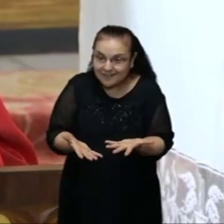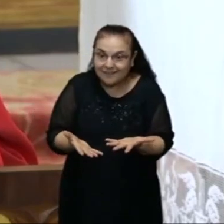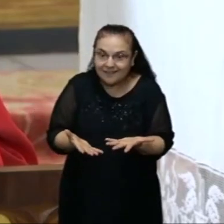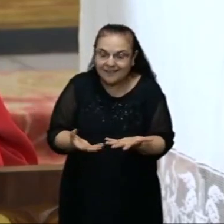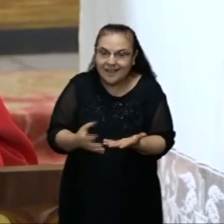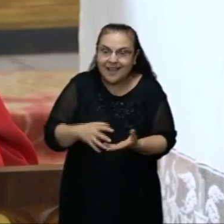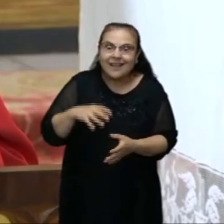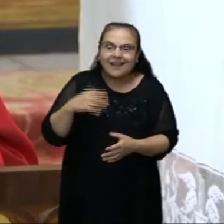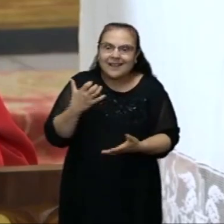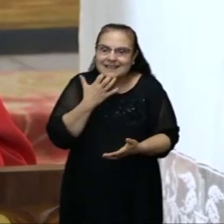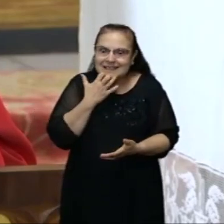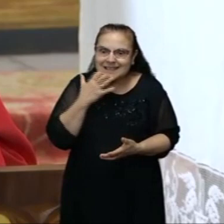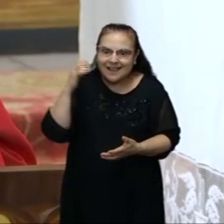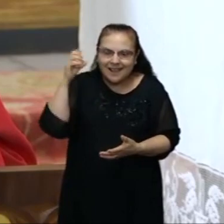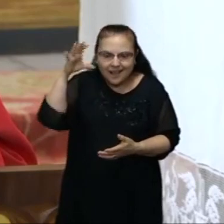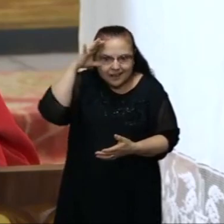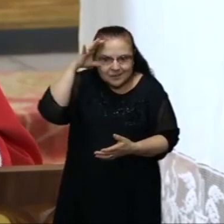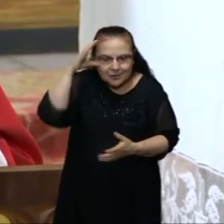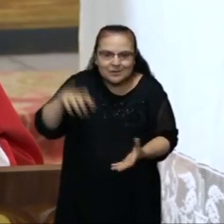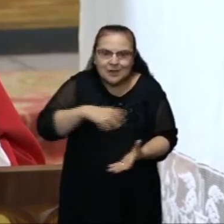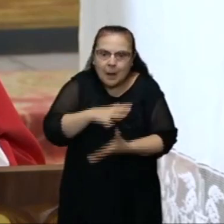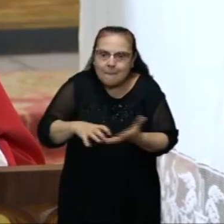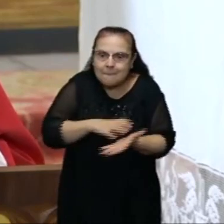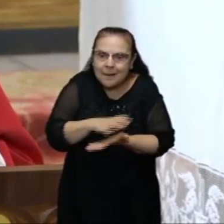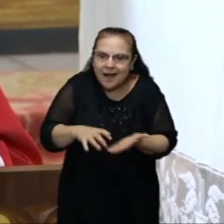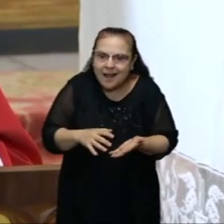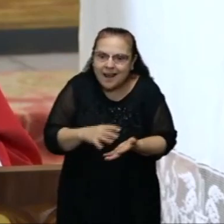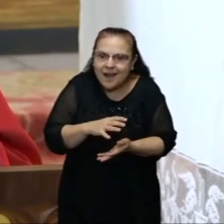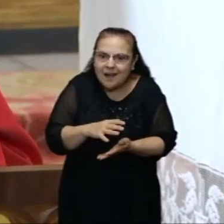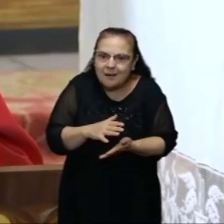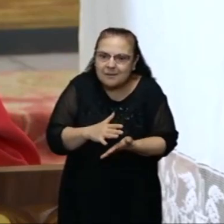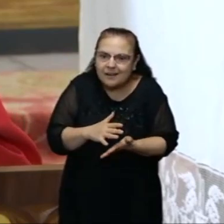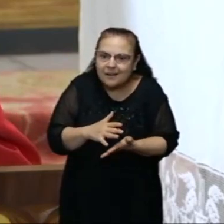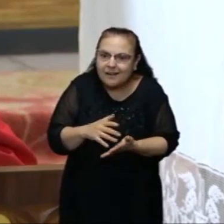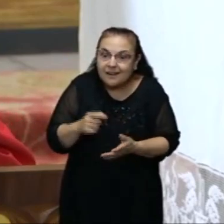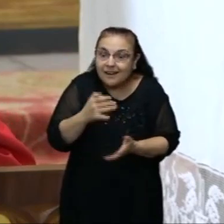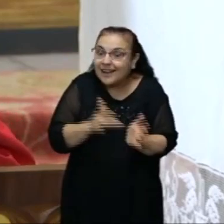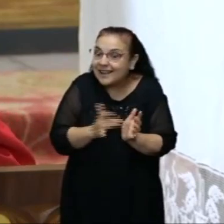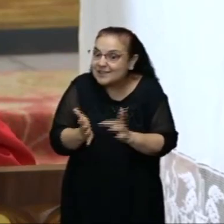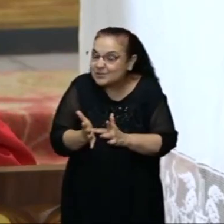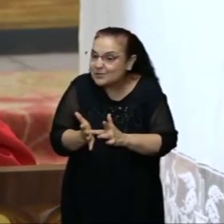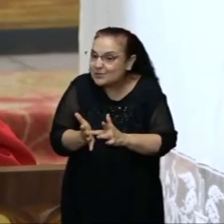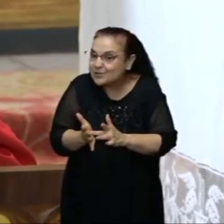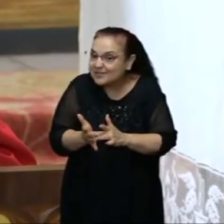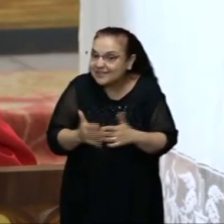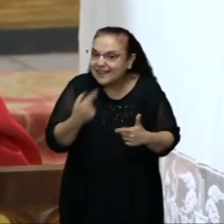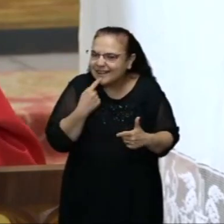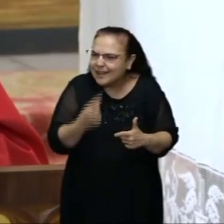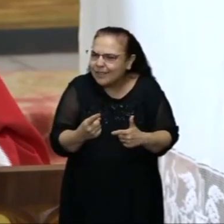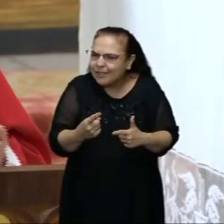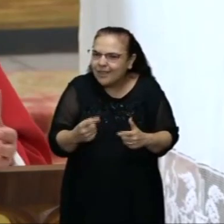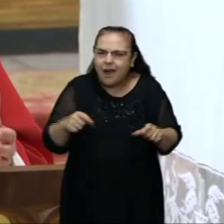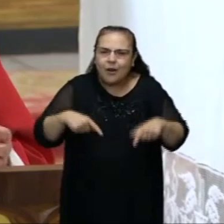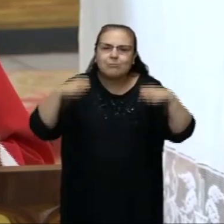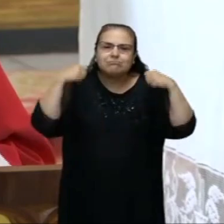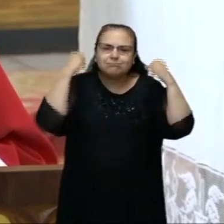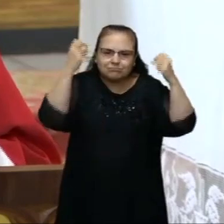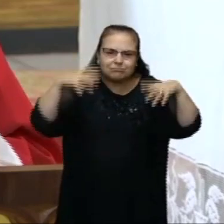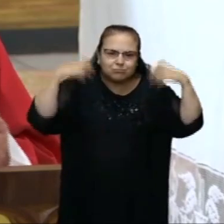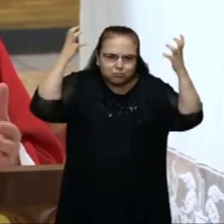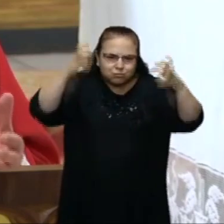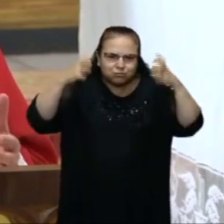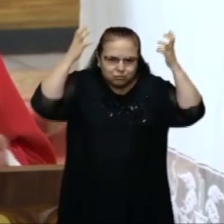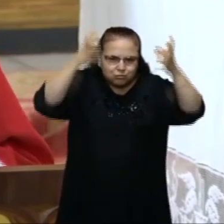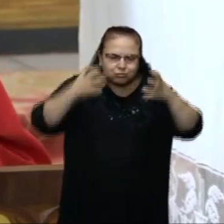palabra, el propio Jesús los invita a ponerla en práctica. Y esa es la nueva